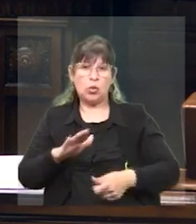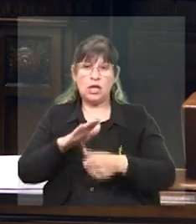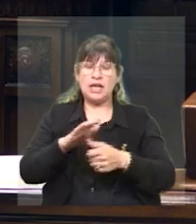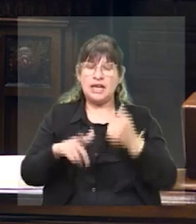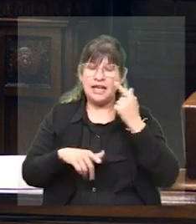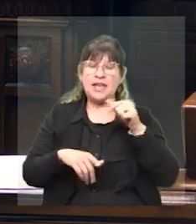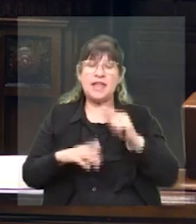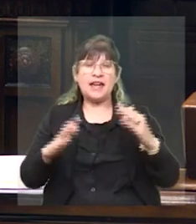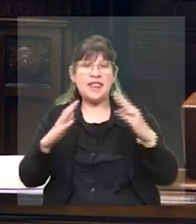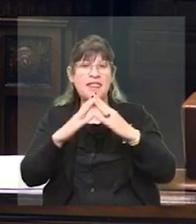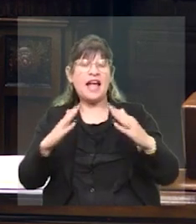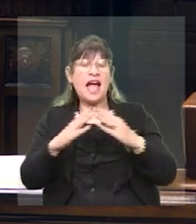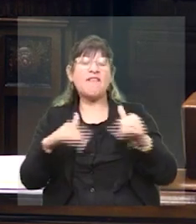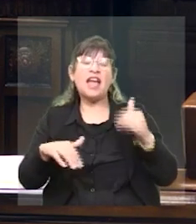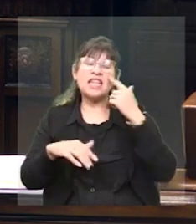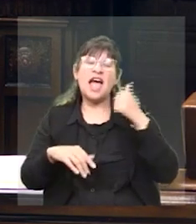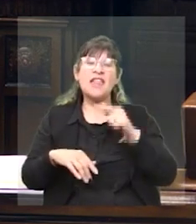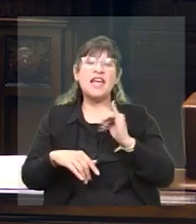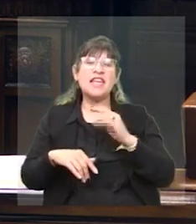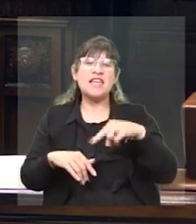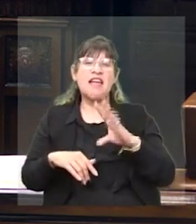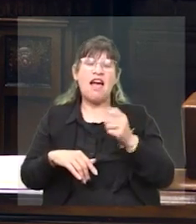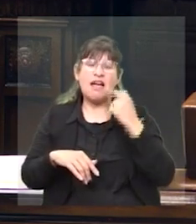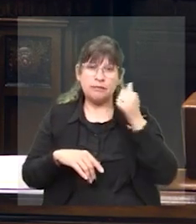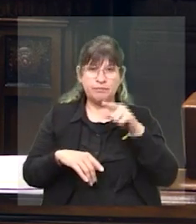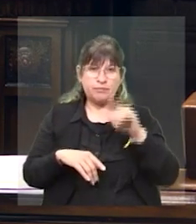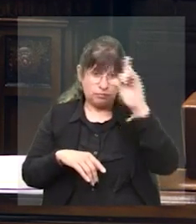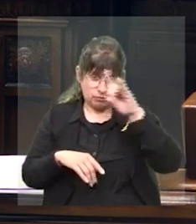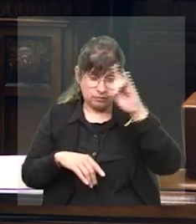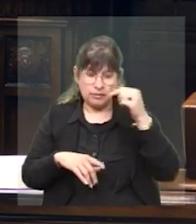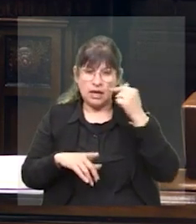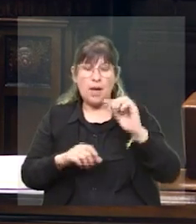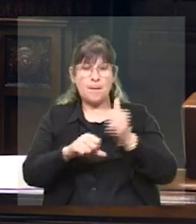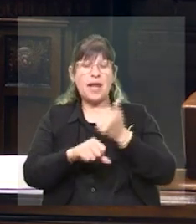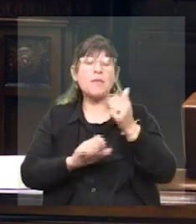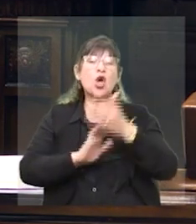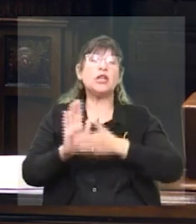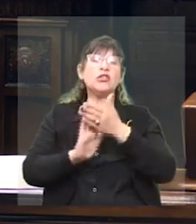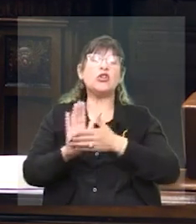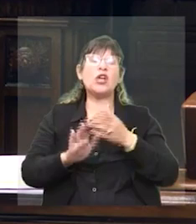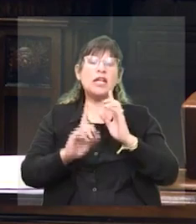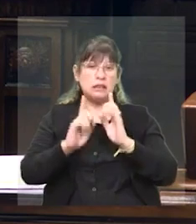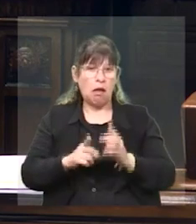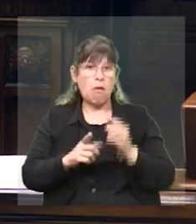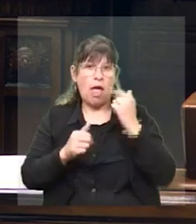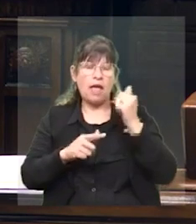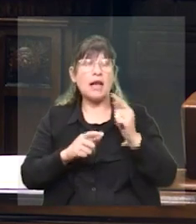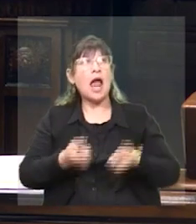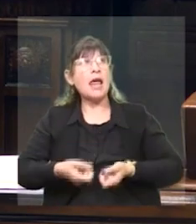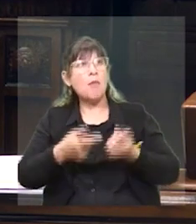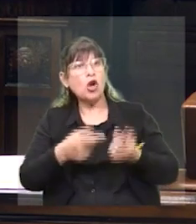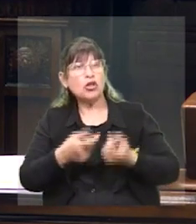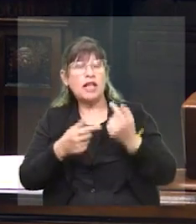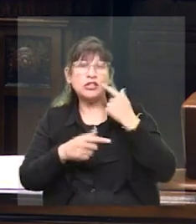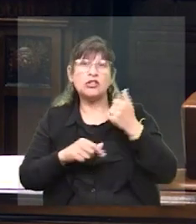de olando y Jersey logrando premios a nivel nacional dando lugar incluso a la exportación